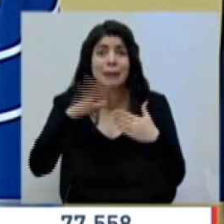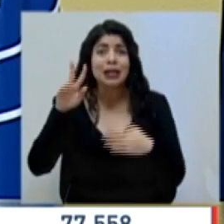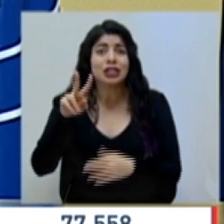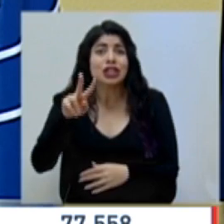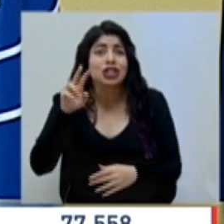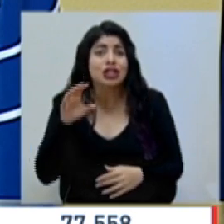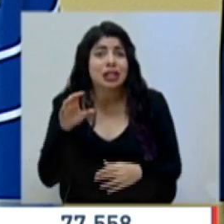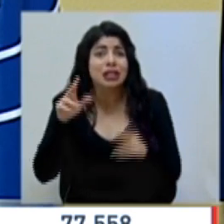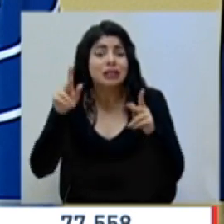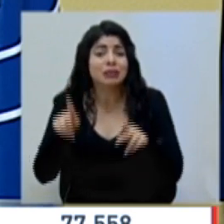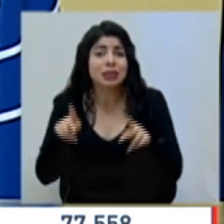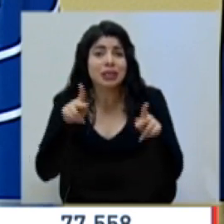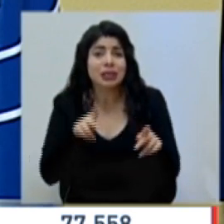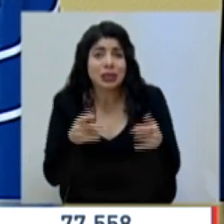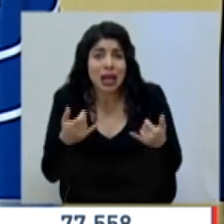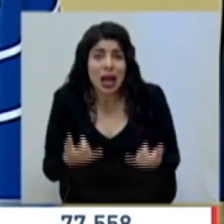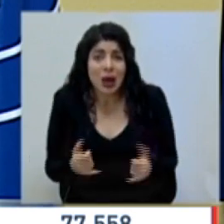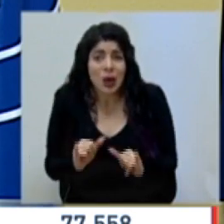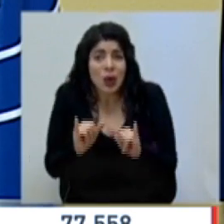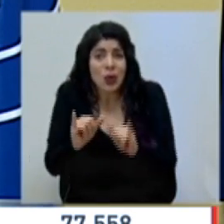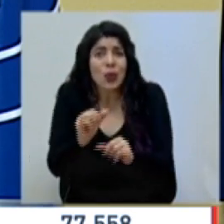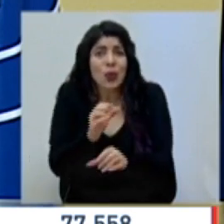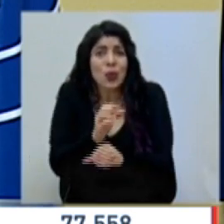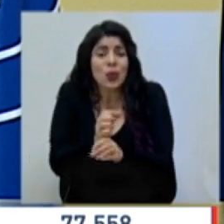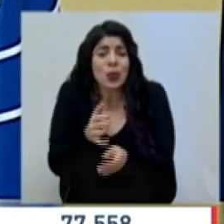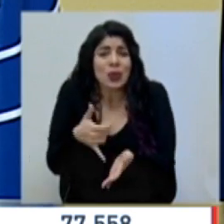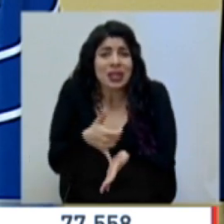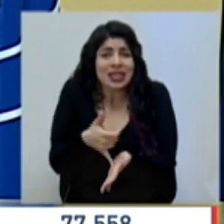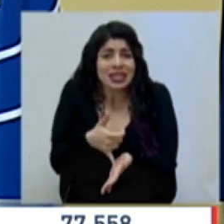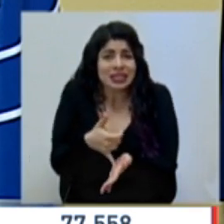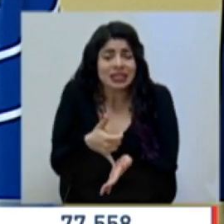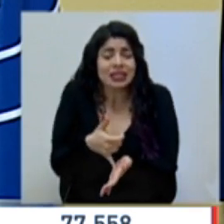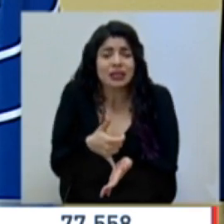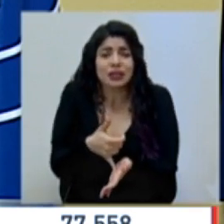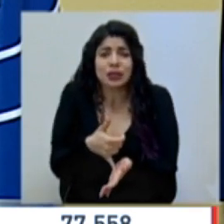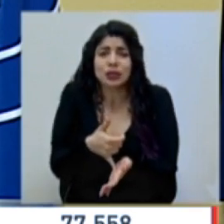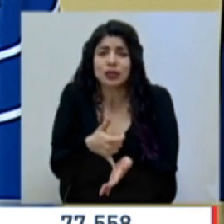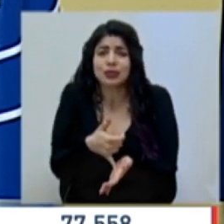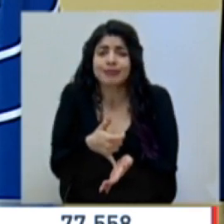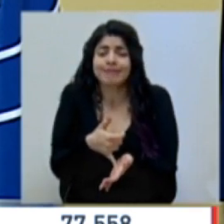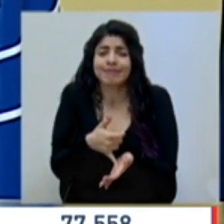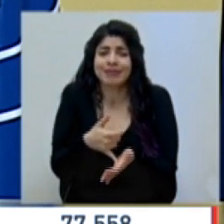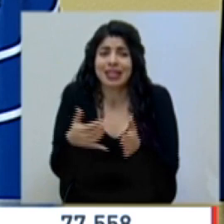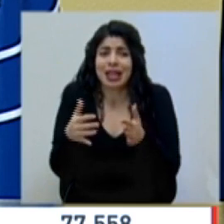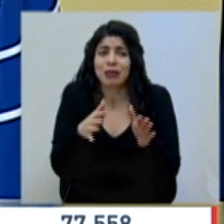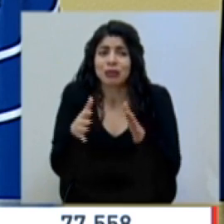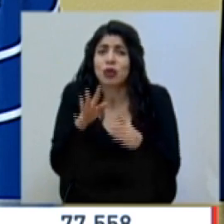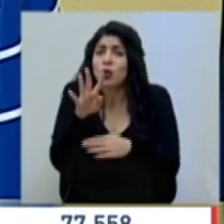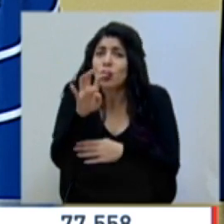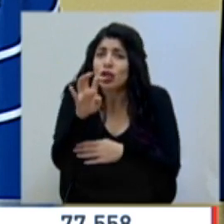200 personas que están en una unidad de cuidados intensivos y